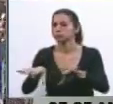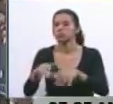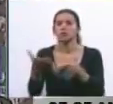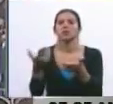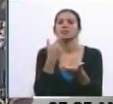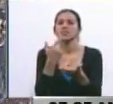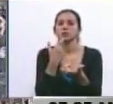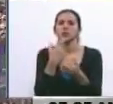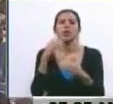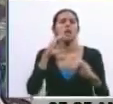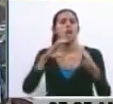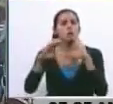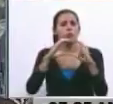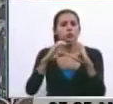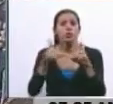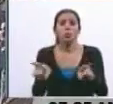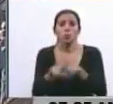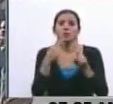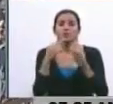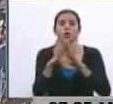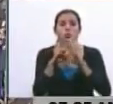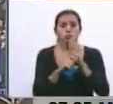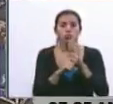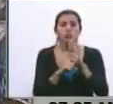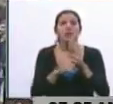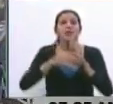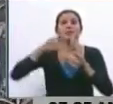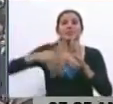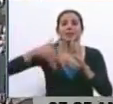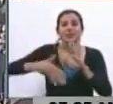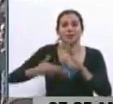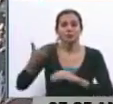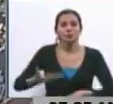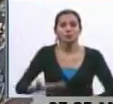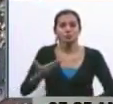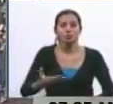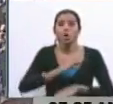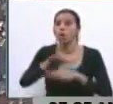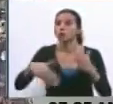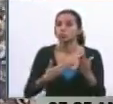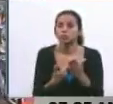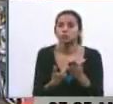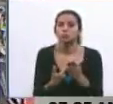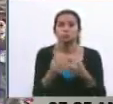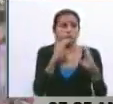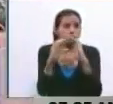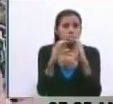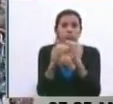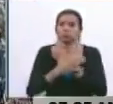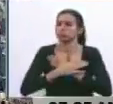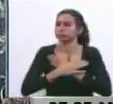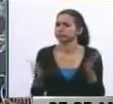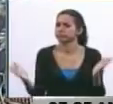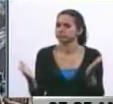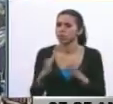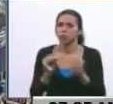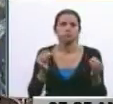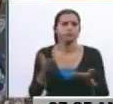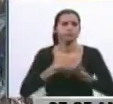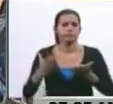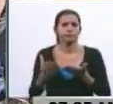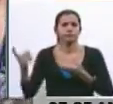la comunicación, como lo dice la Constitución, que es un derecho fundamental, fuera de acceso masivo.